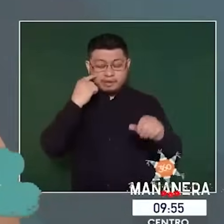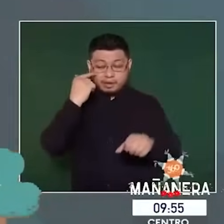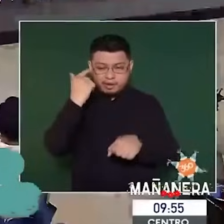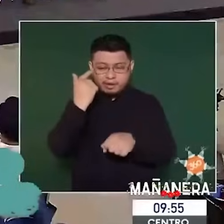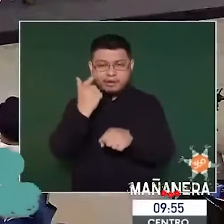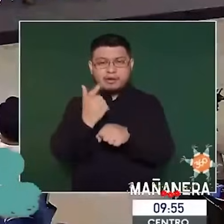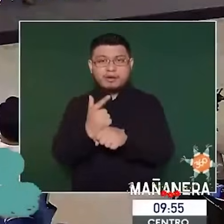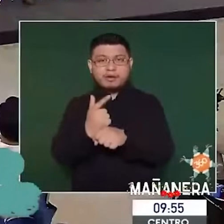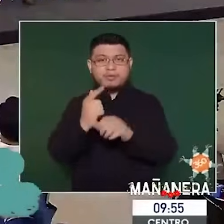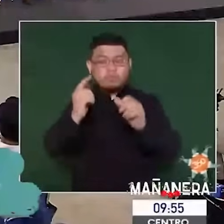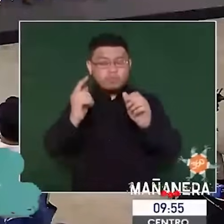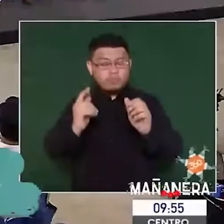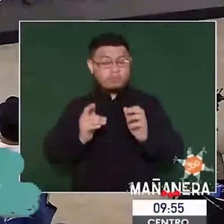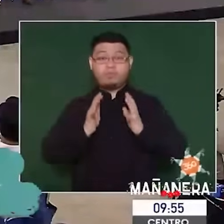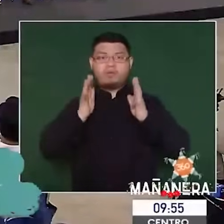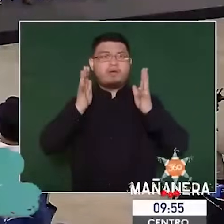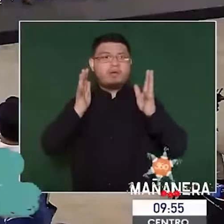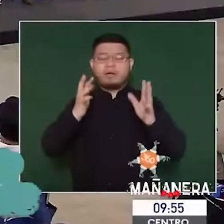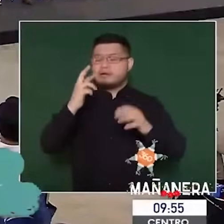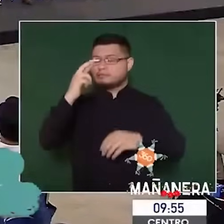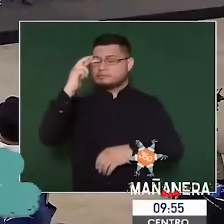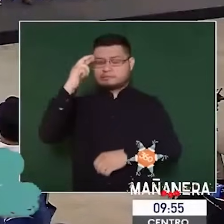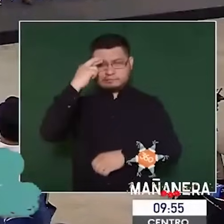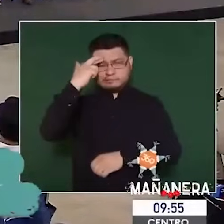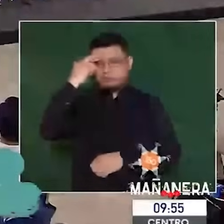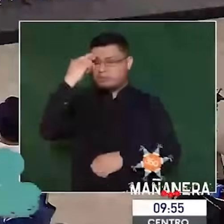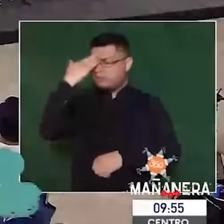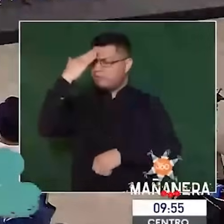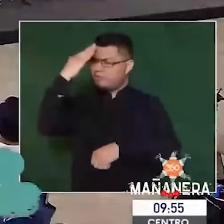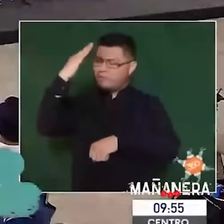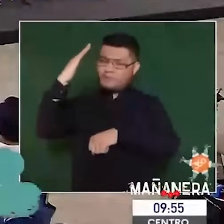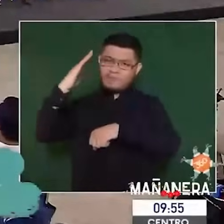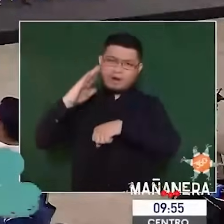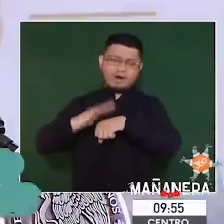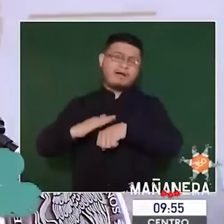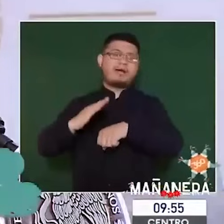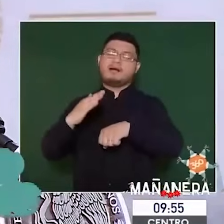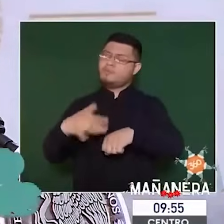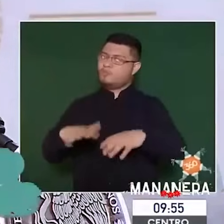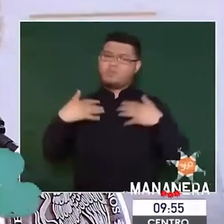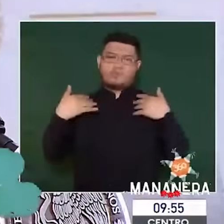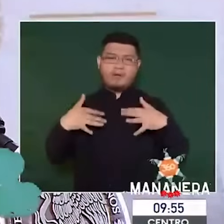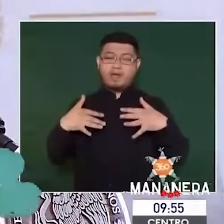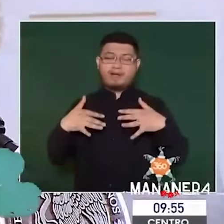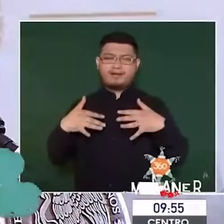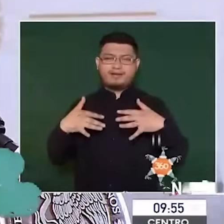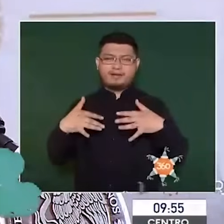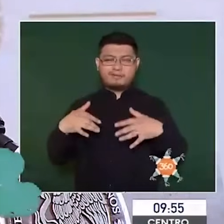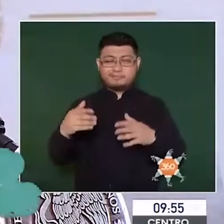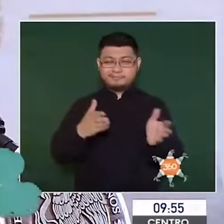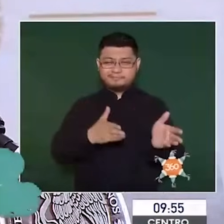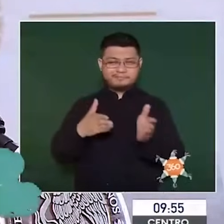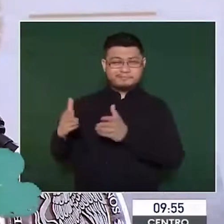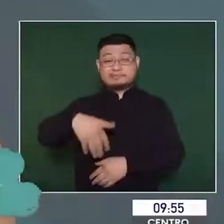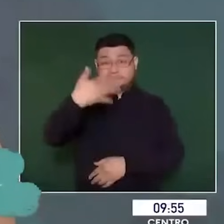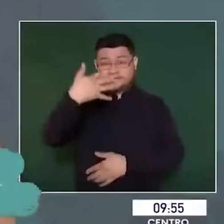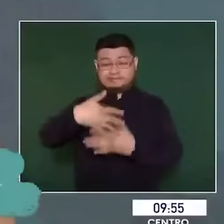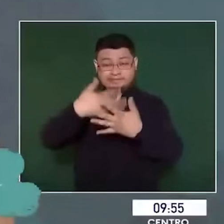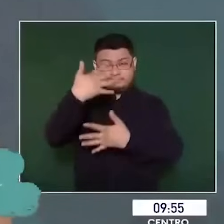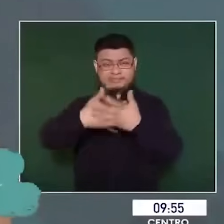se guardara para siempre en la historia. Yo me atrevería a decir lo mismo del día de